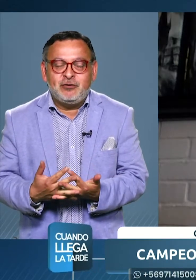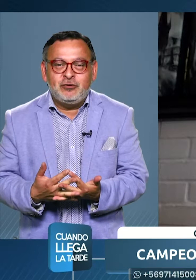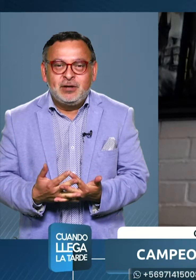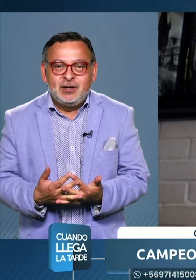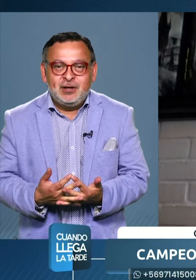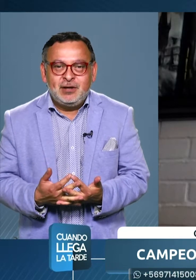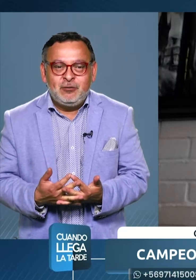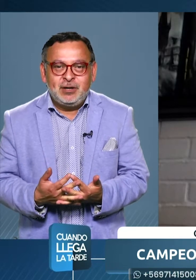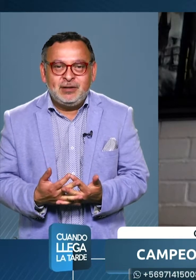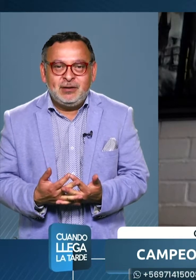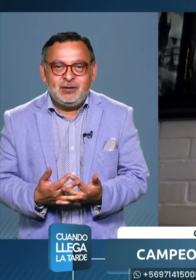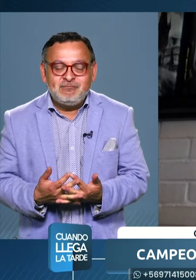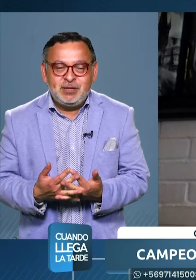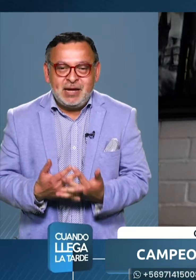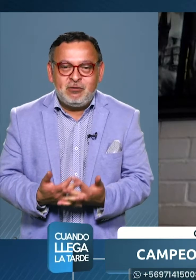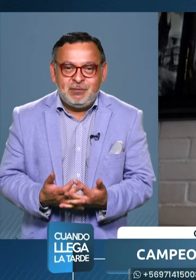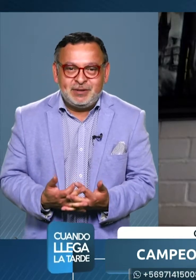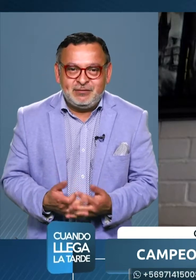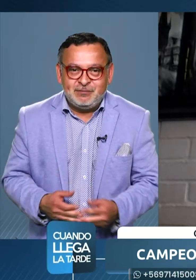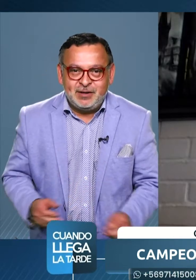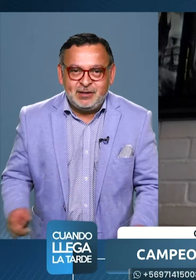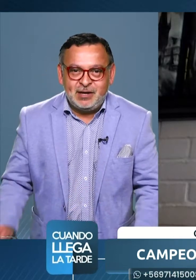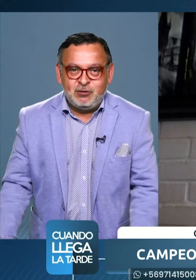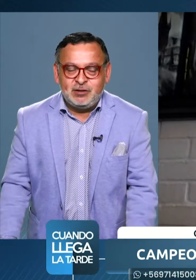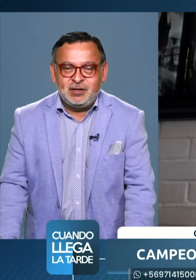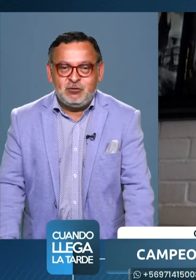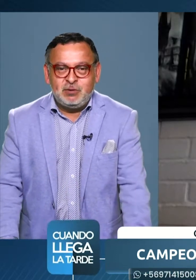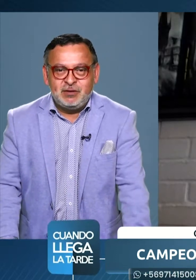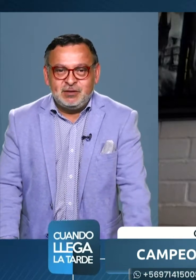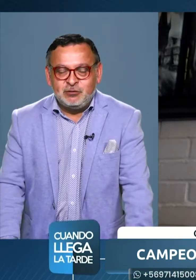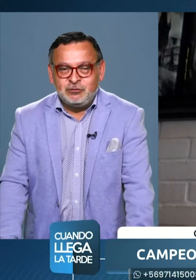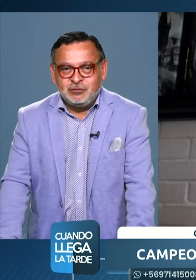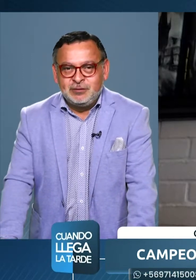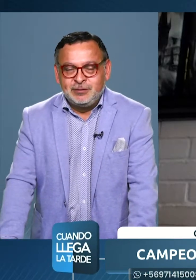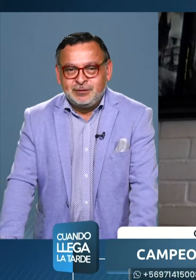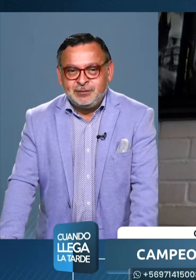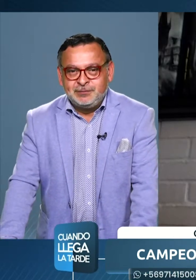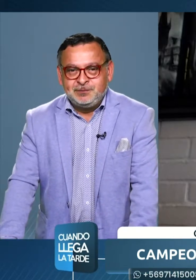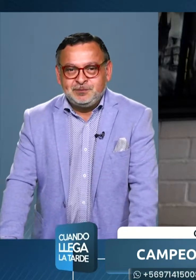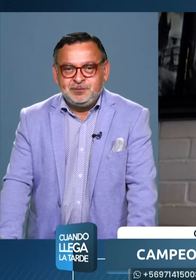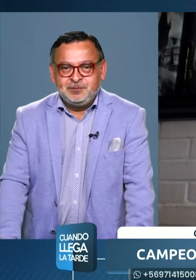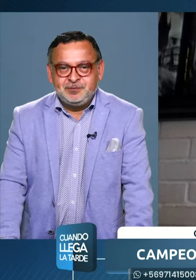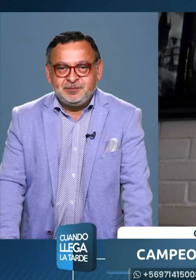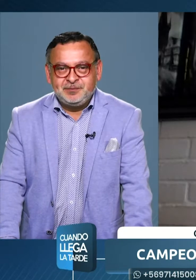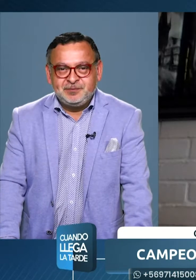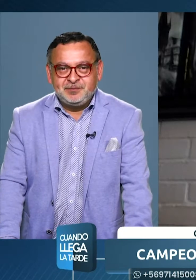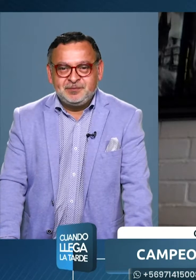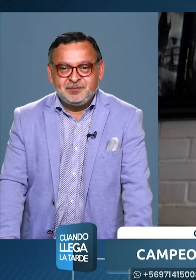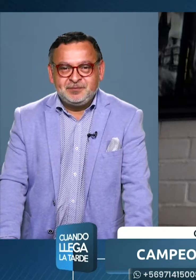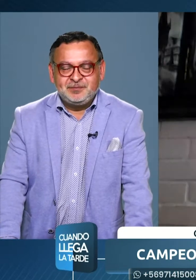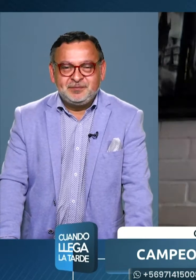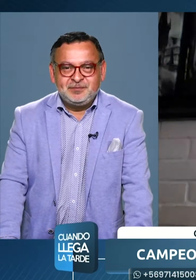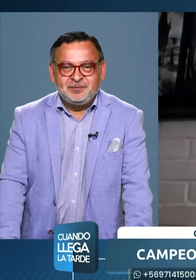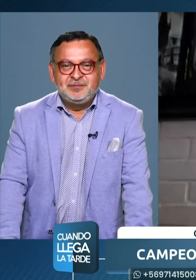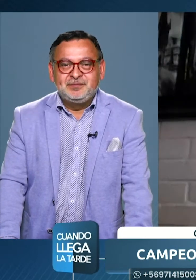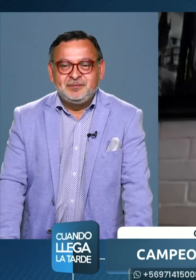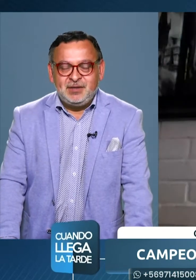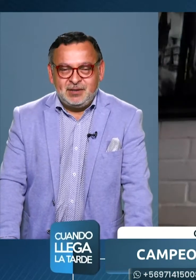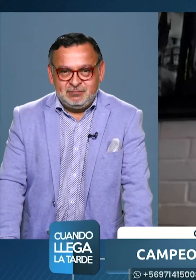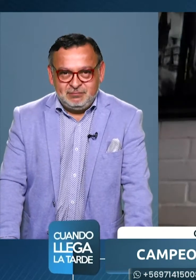en el rigor los que están invitados a participar del Nada nos detiene 2022? A